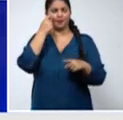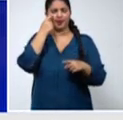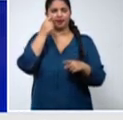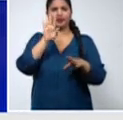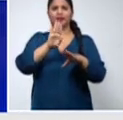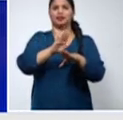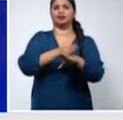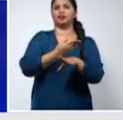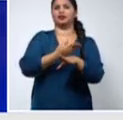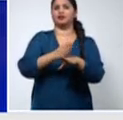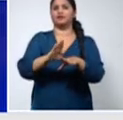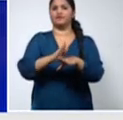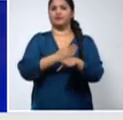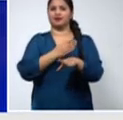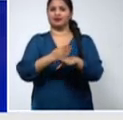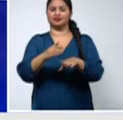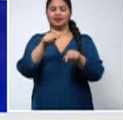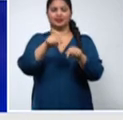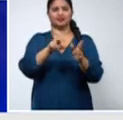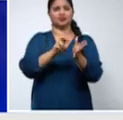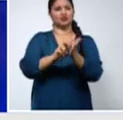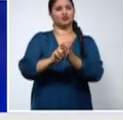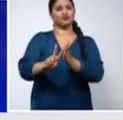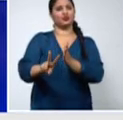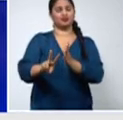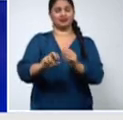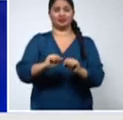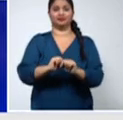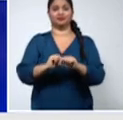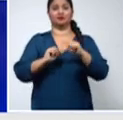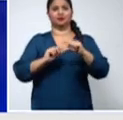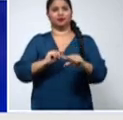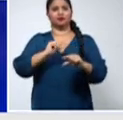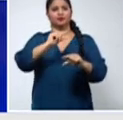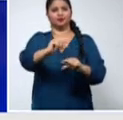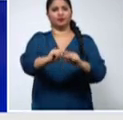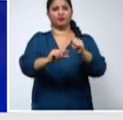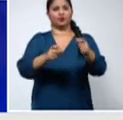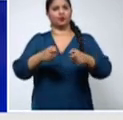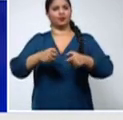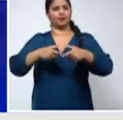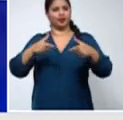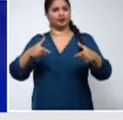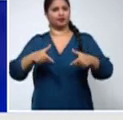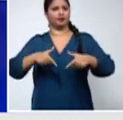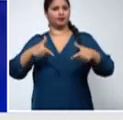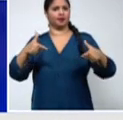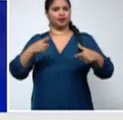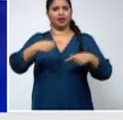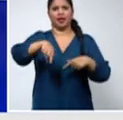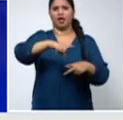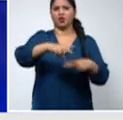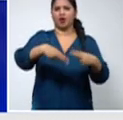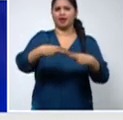provincia, que viene, no está mirando pasivamente este incremento, ellos están actuando, su